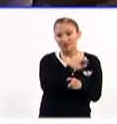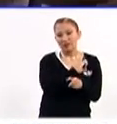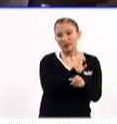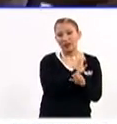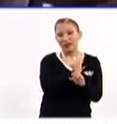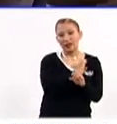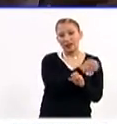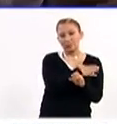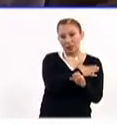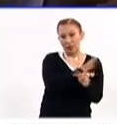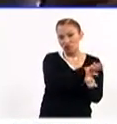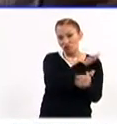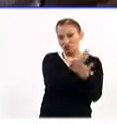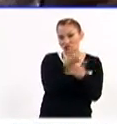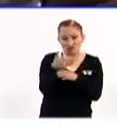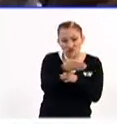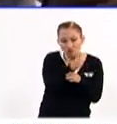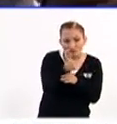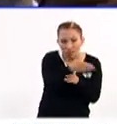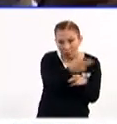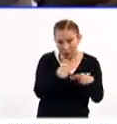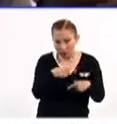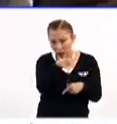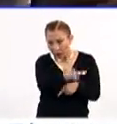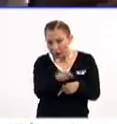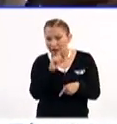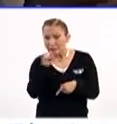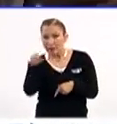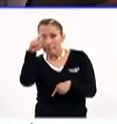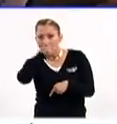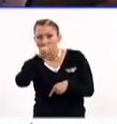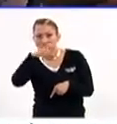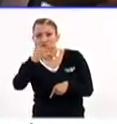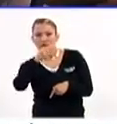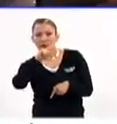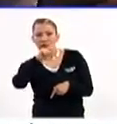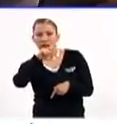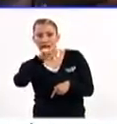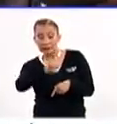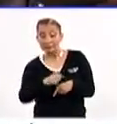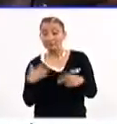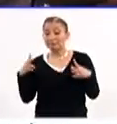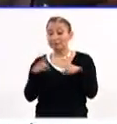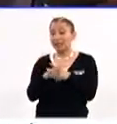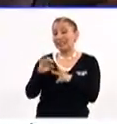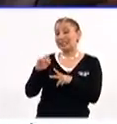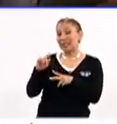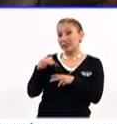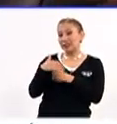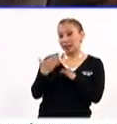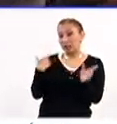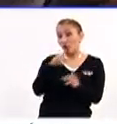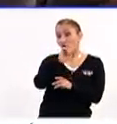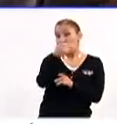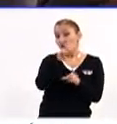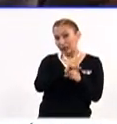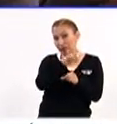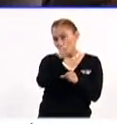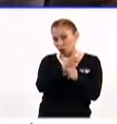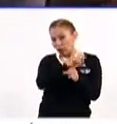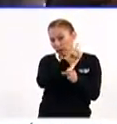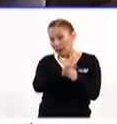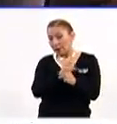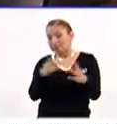los invasores, bueno, los exploradores españoles y los mayas chontales. La batalla de Centla, que se realizó al día siguiente de esta